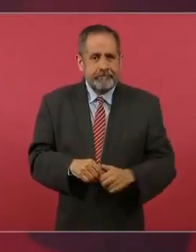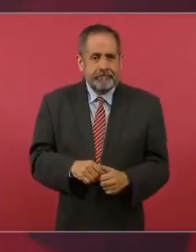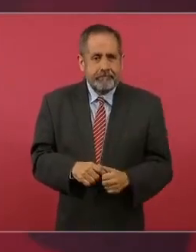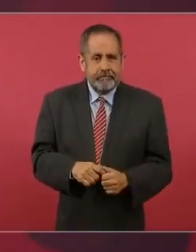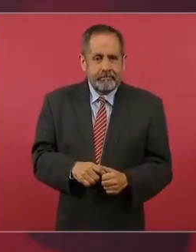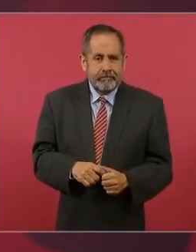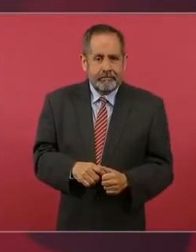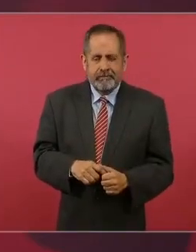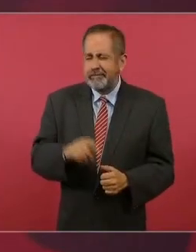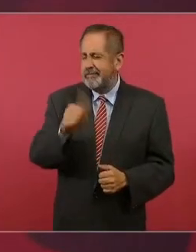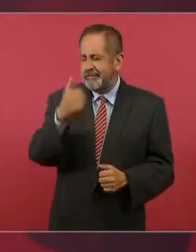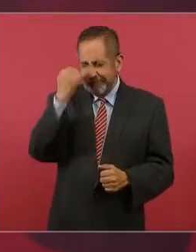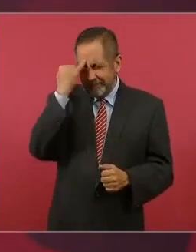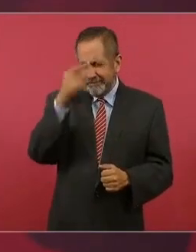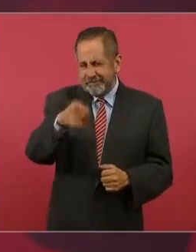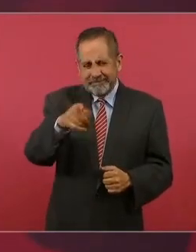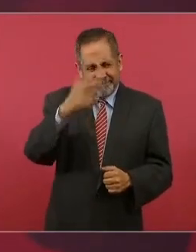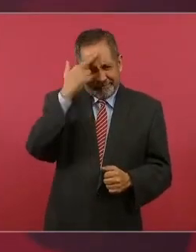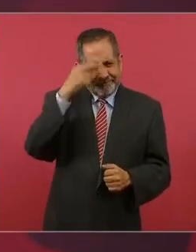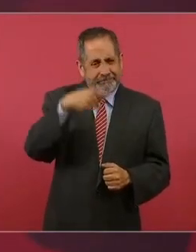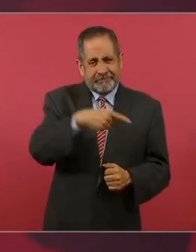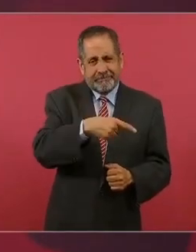o la otra que mencionaba,